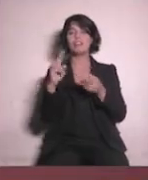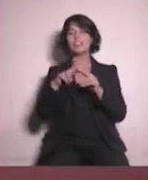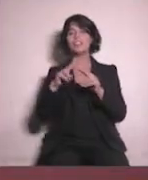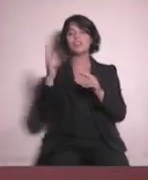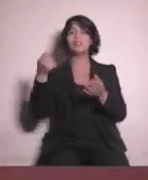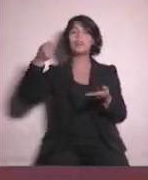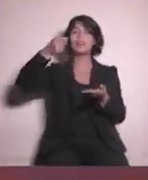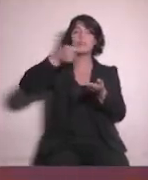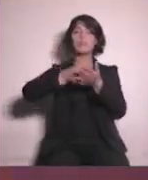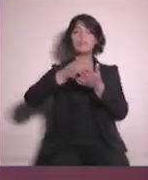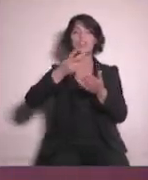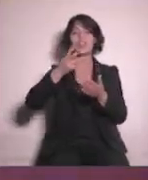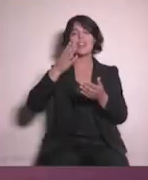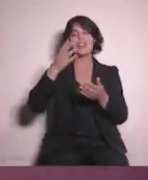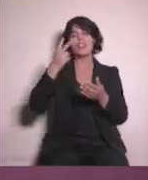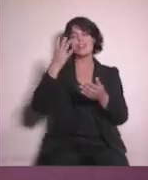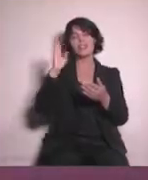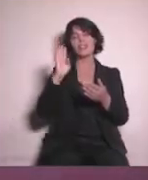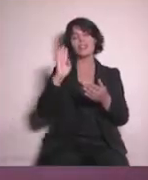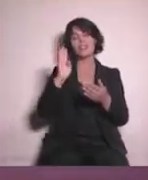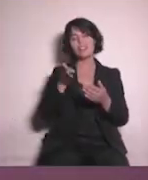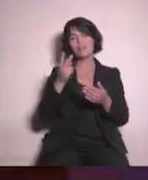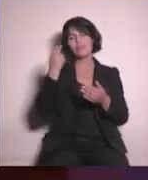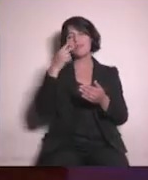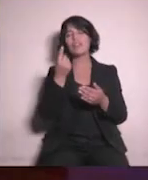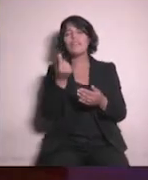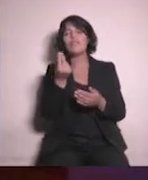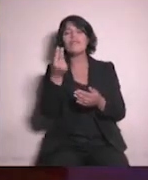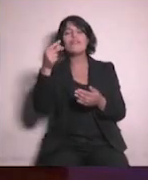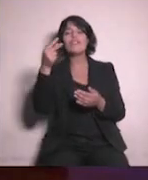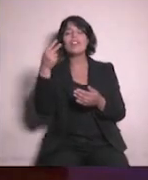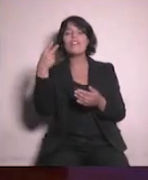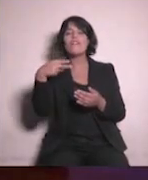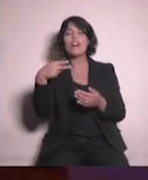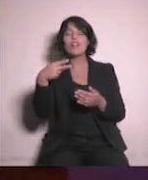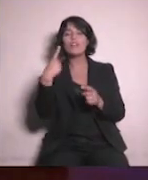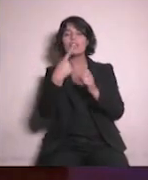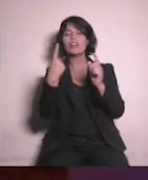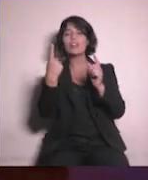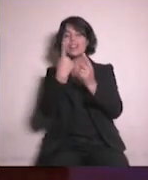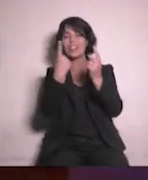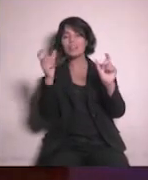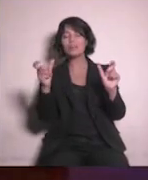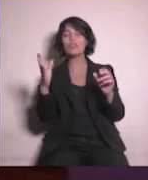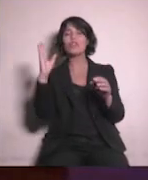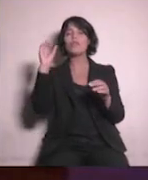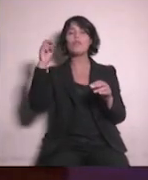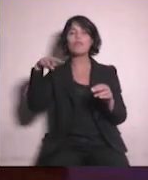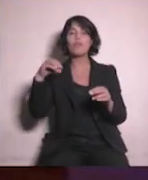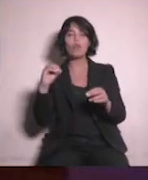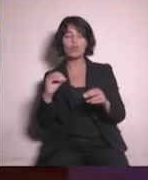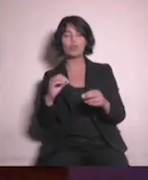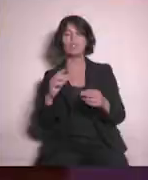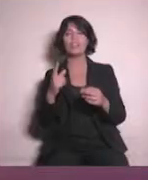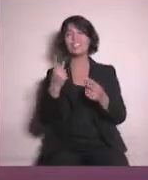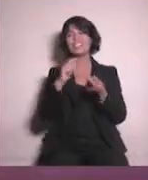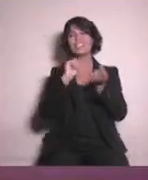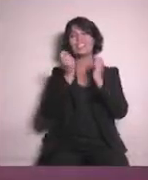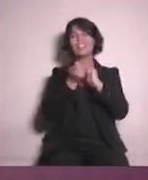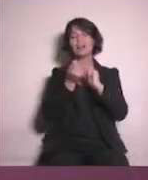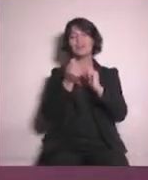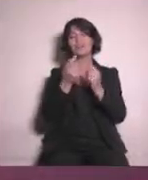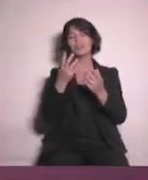aporte, tenemos que valorizar cuánto vale cada uno de esos instrumentos. Y el valor de cada uno de los bonos va variando de acuerdo a la renta